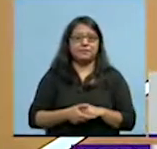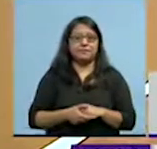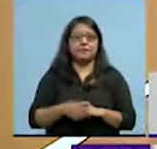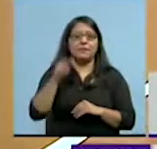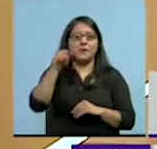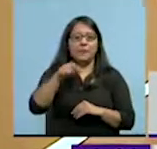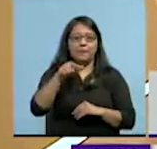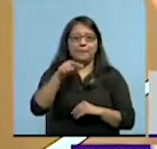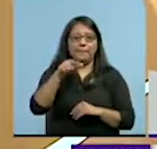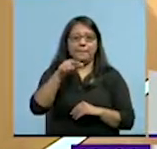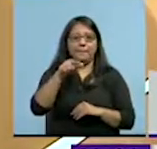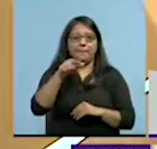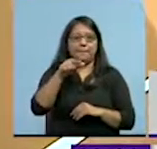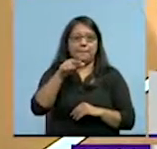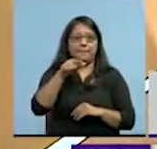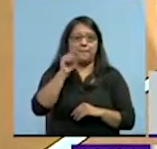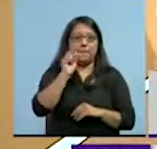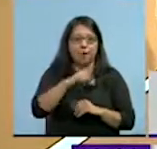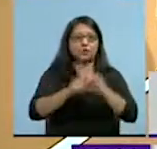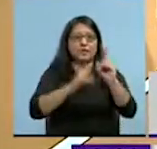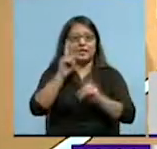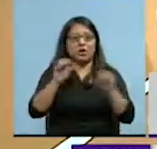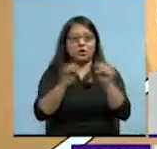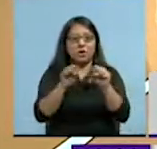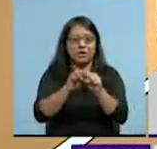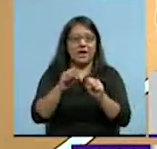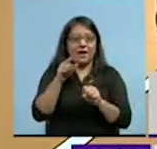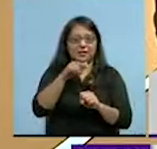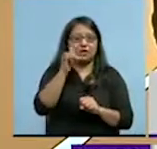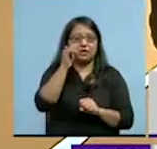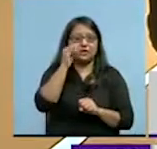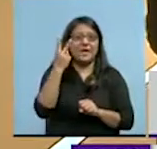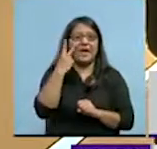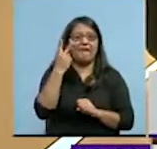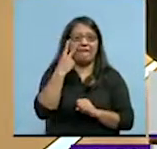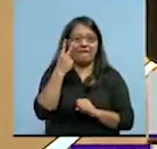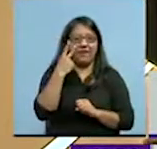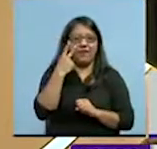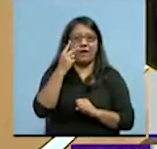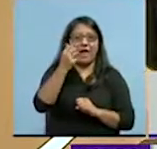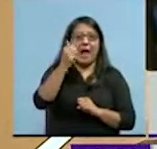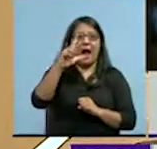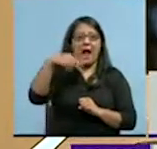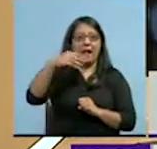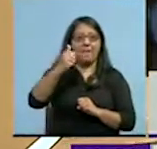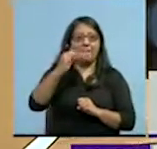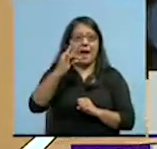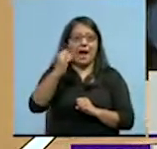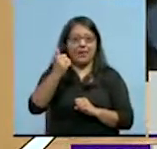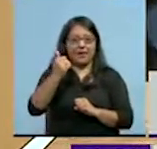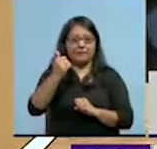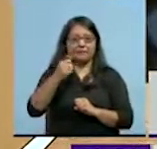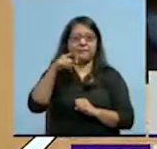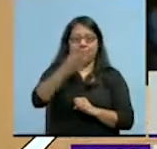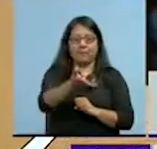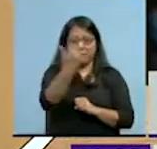casa en vivo en una de los noticieros que teníamos a almada los